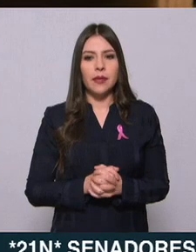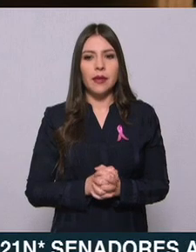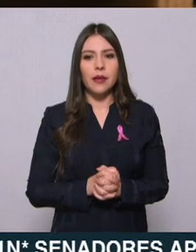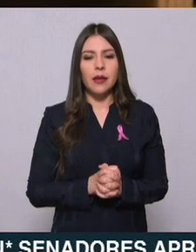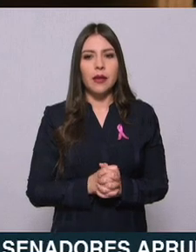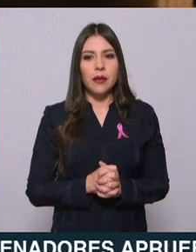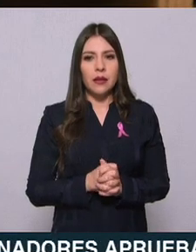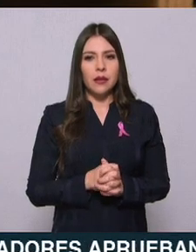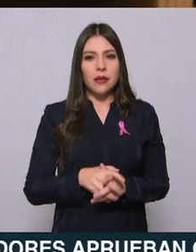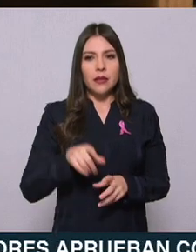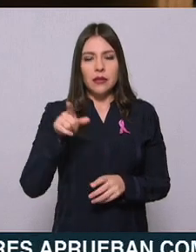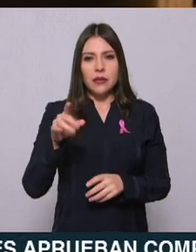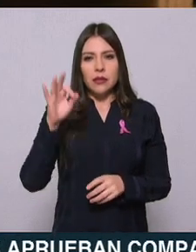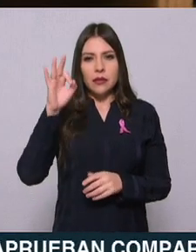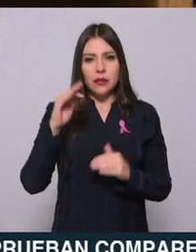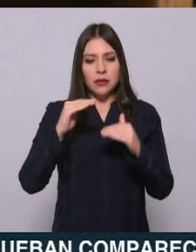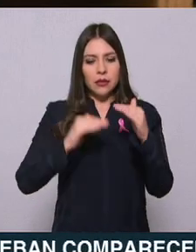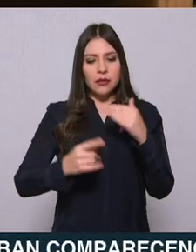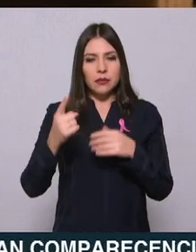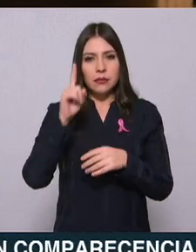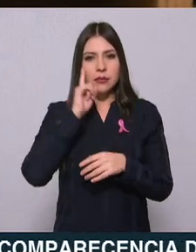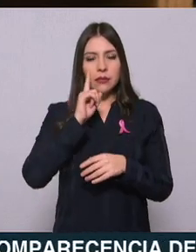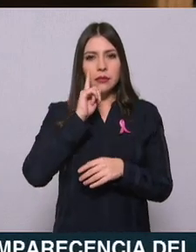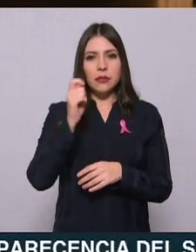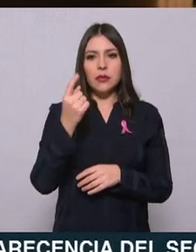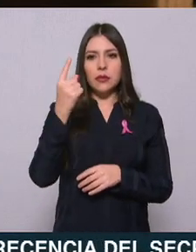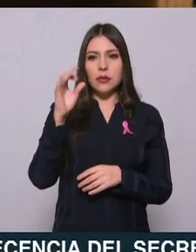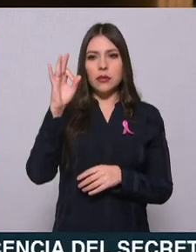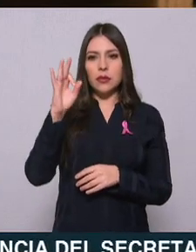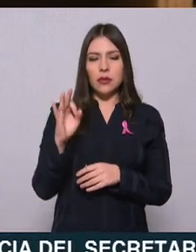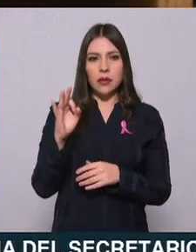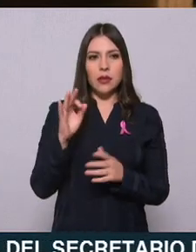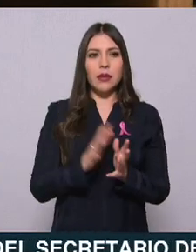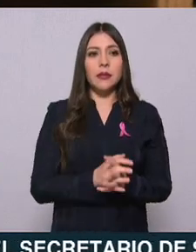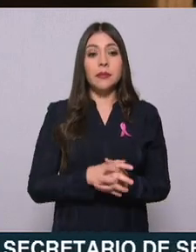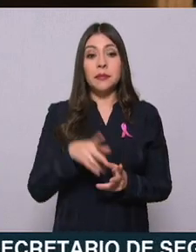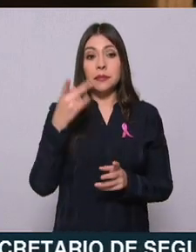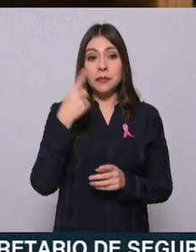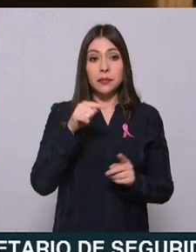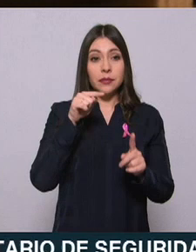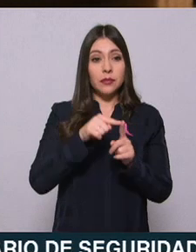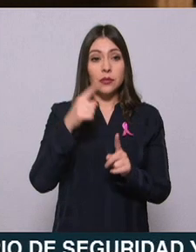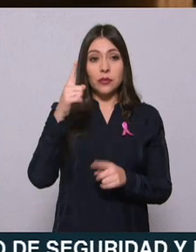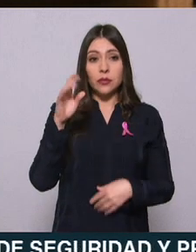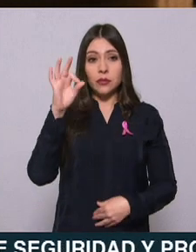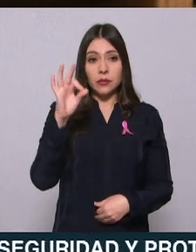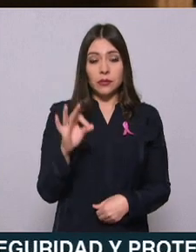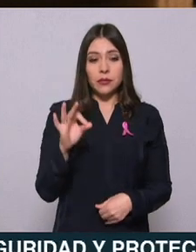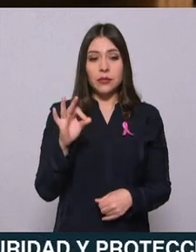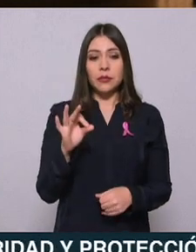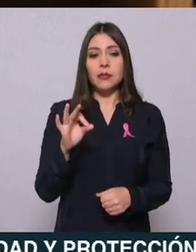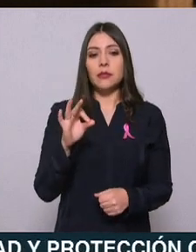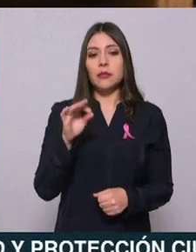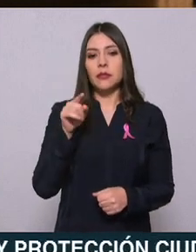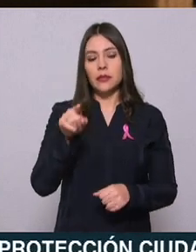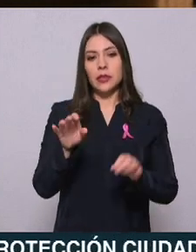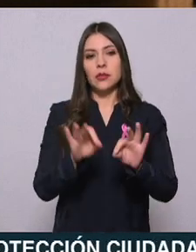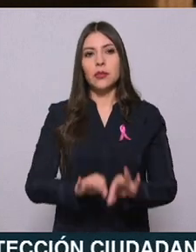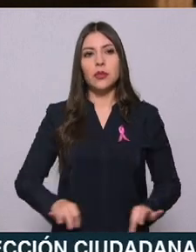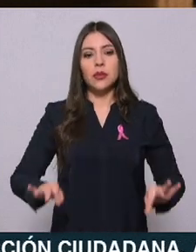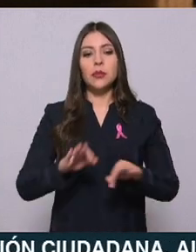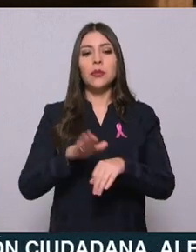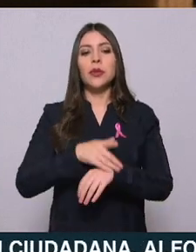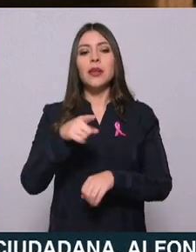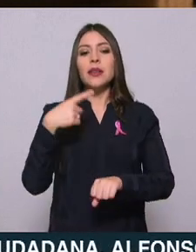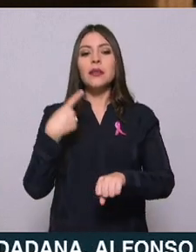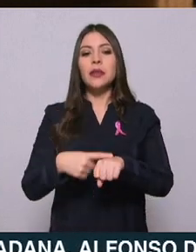en las mujeres, es alrededor del 1%. Sin embargo, aunque sea el 1%, es muy significativo, ya que la